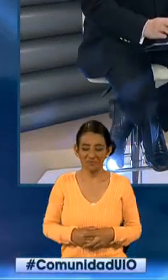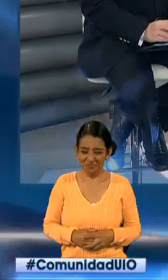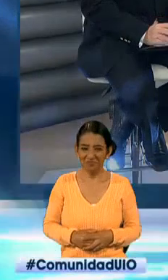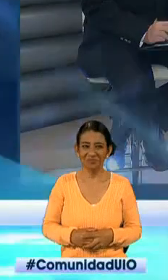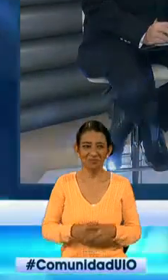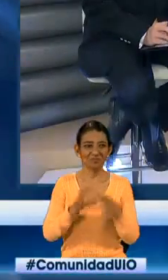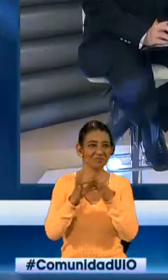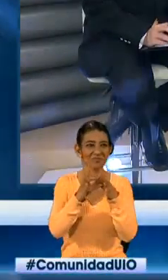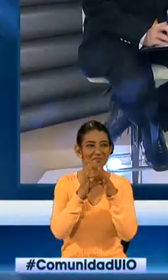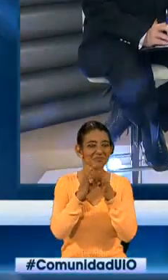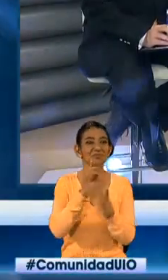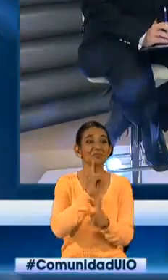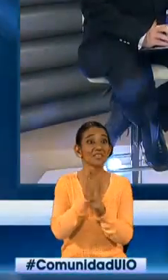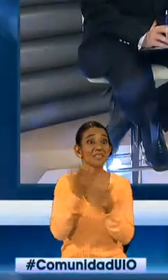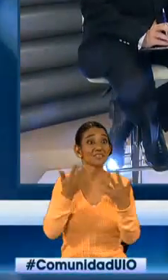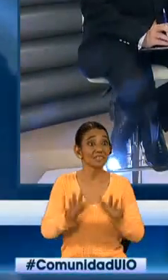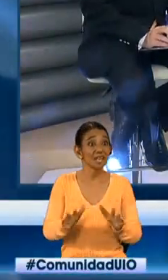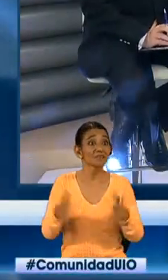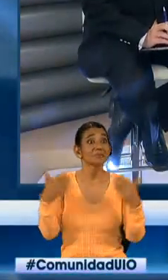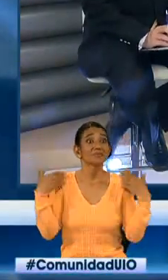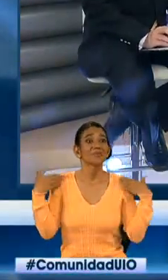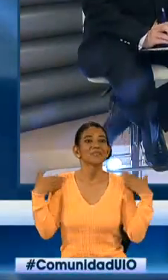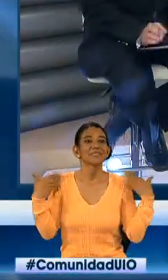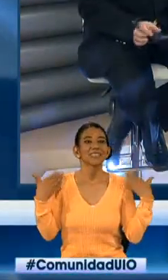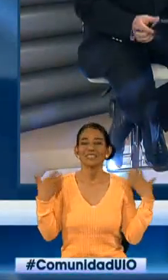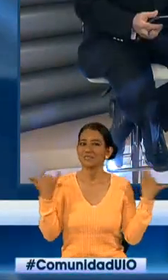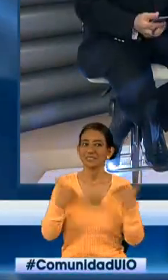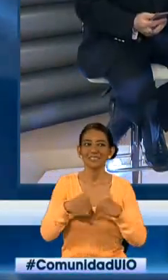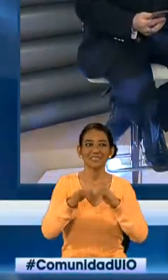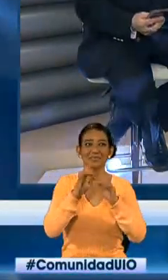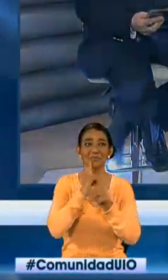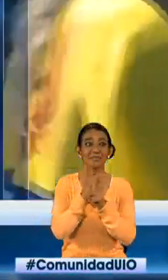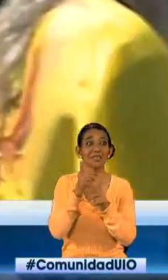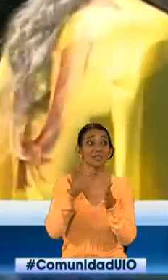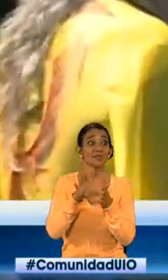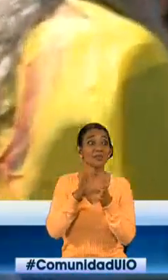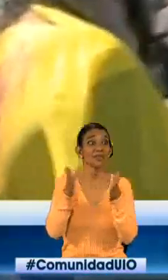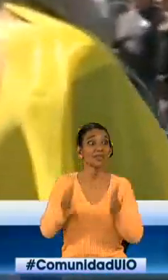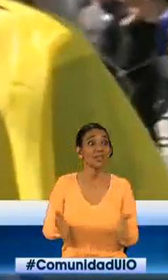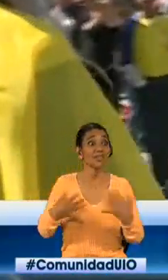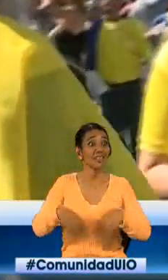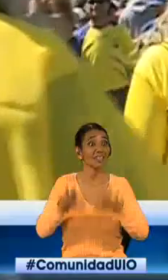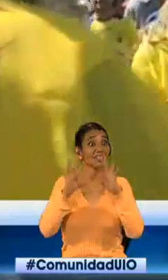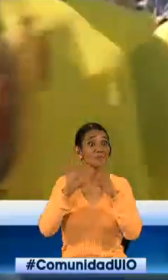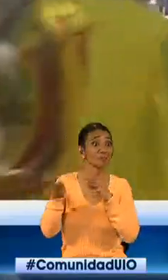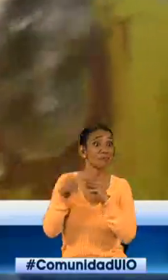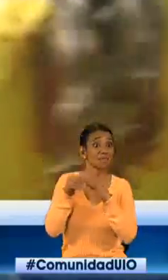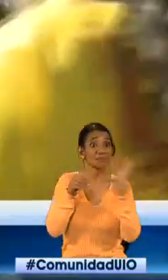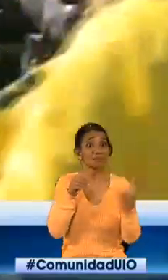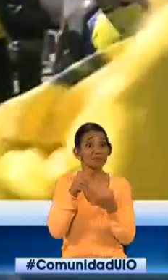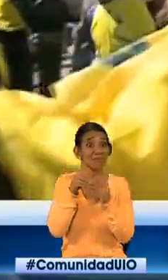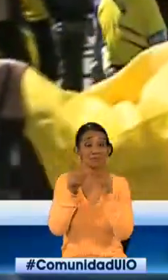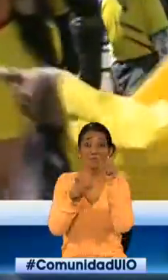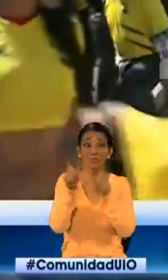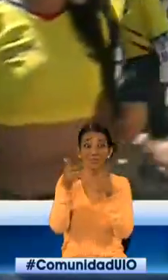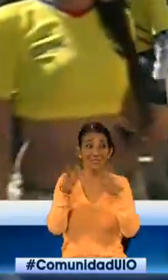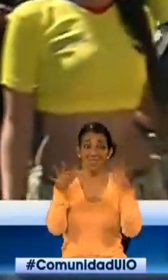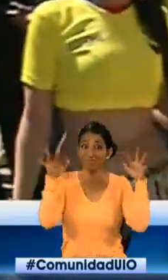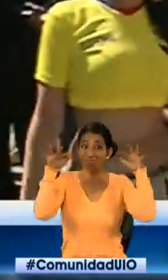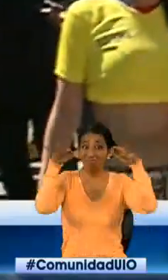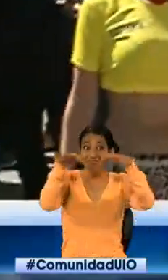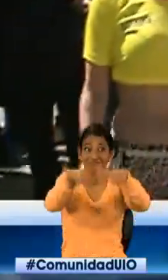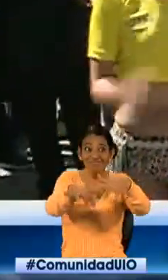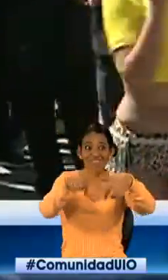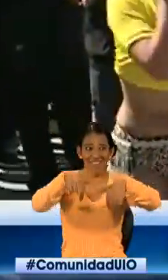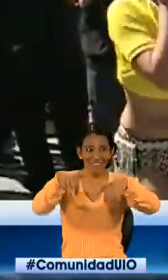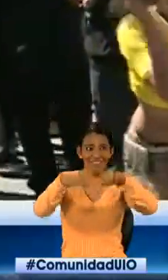Robert, sí, bueno, aquí la alegría continúa siendo inmensa y la ciudadanía cada vez vienen más personas agolpándose a este escenario